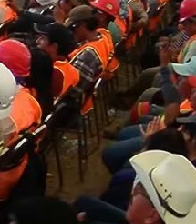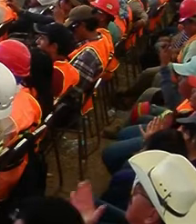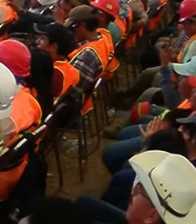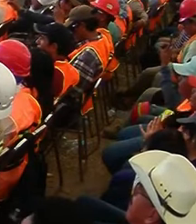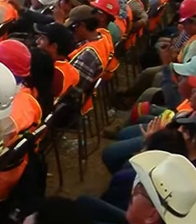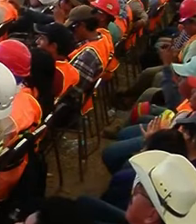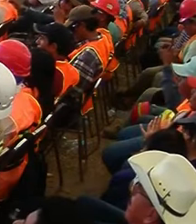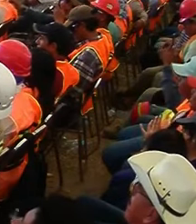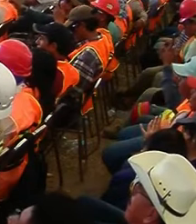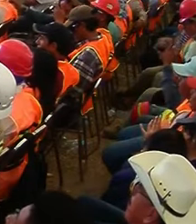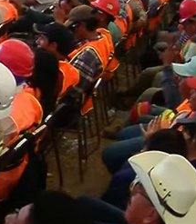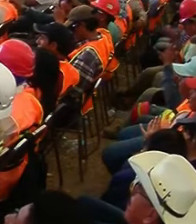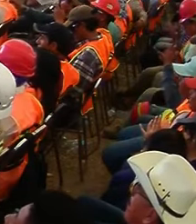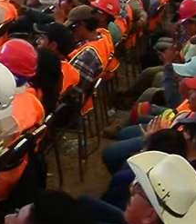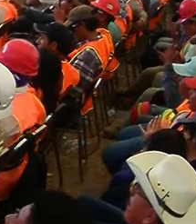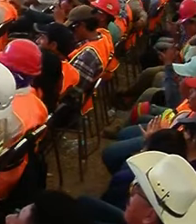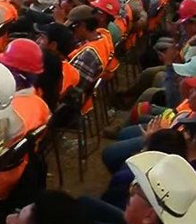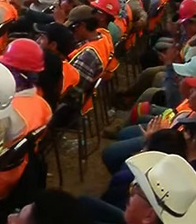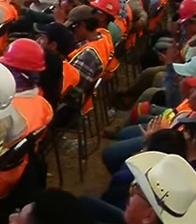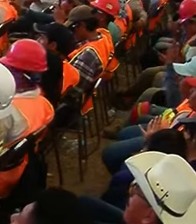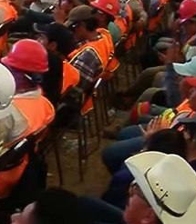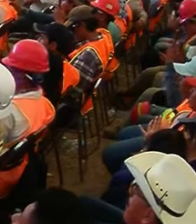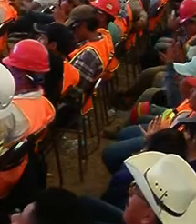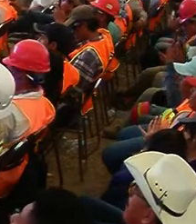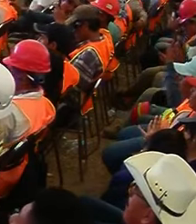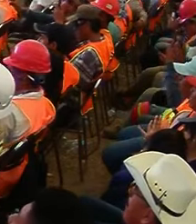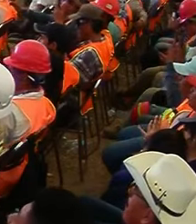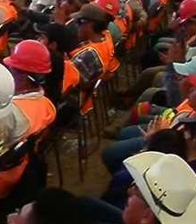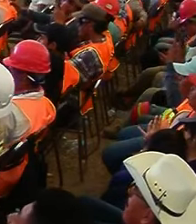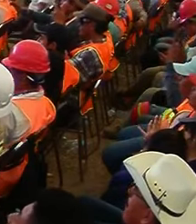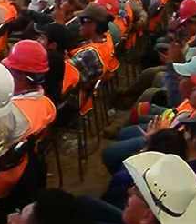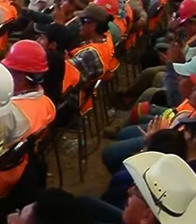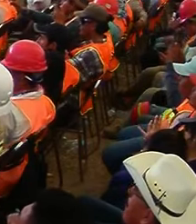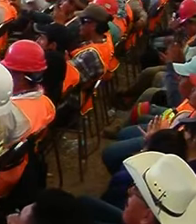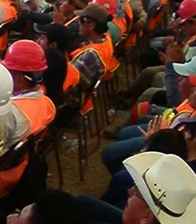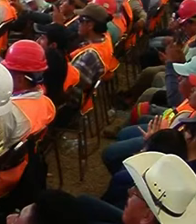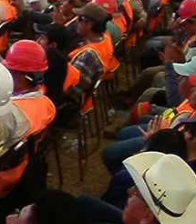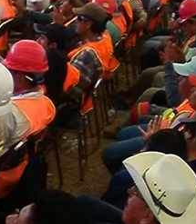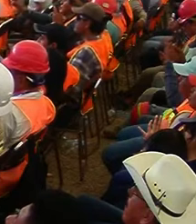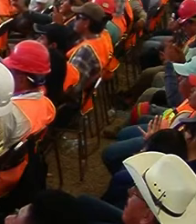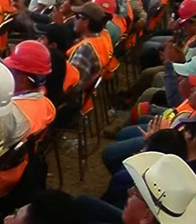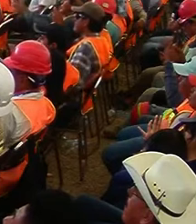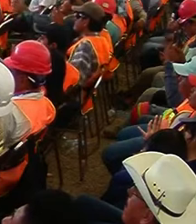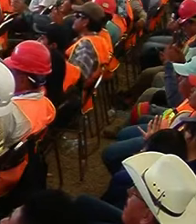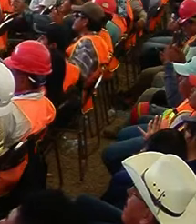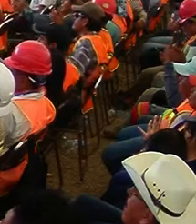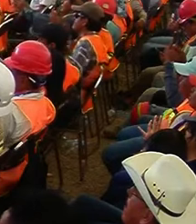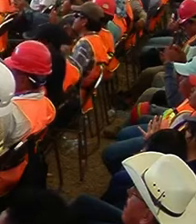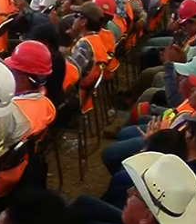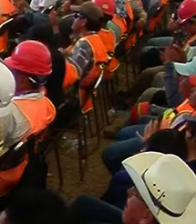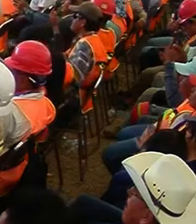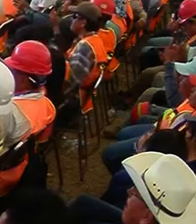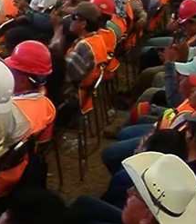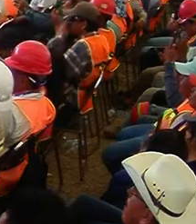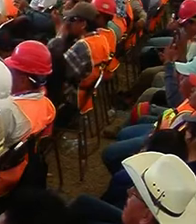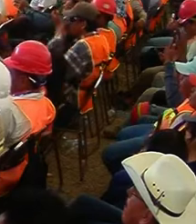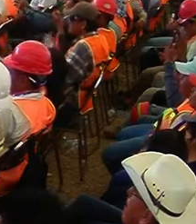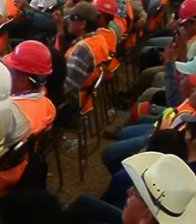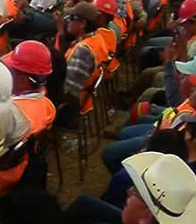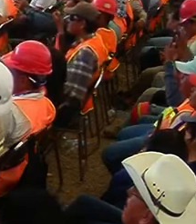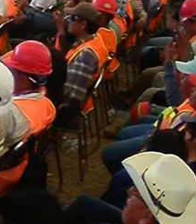Amigas, amigos de la Concordia, de comunidades, pueblos, ejidos, municipios de